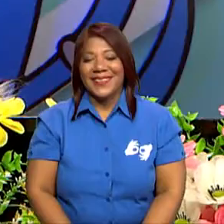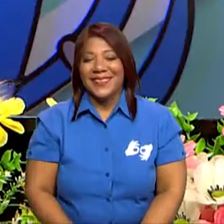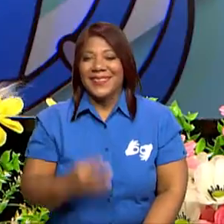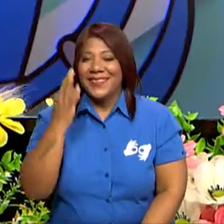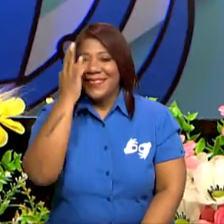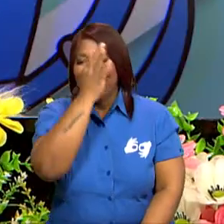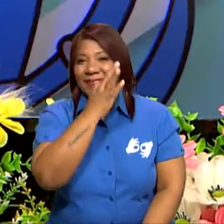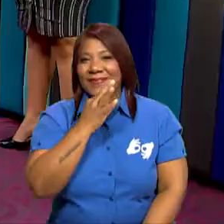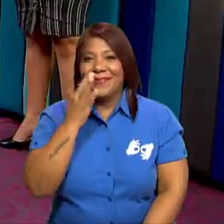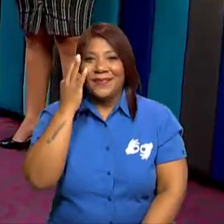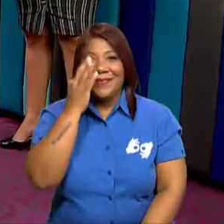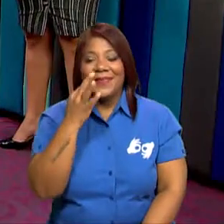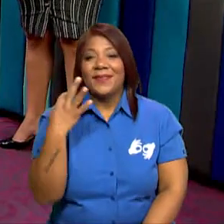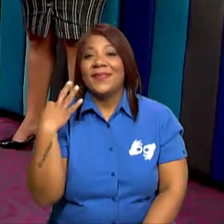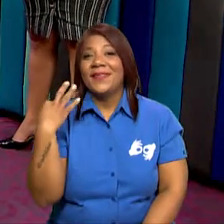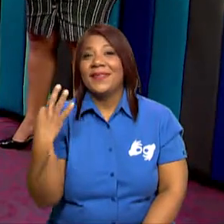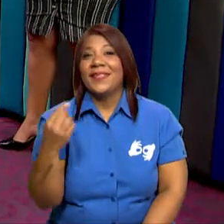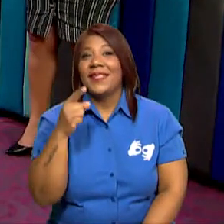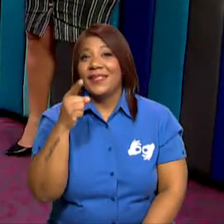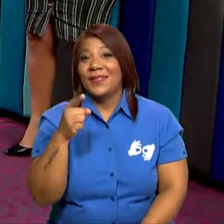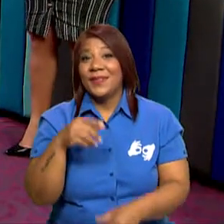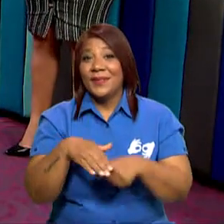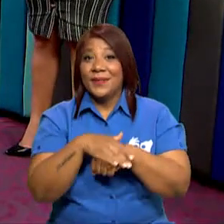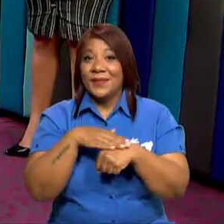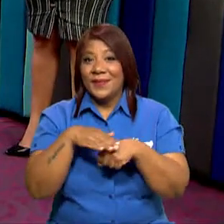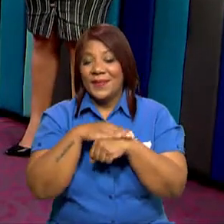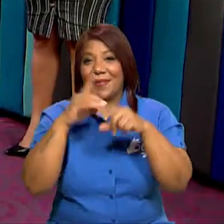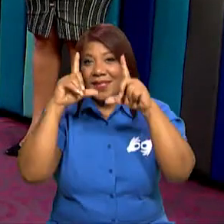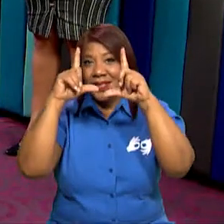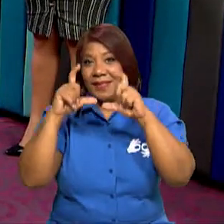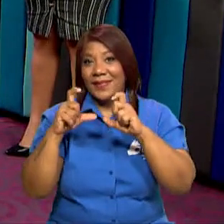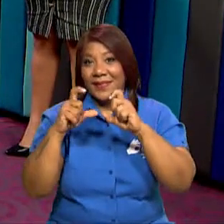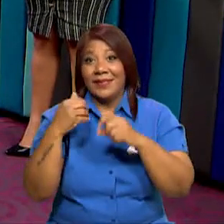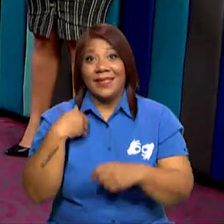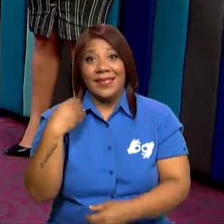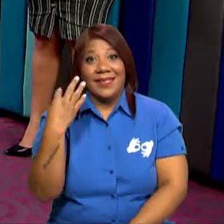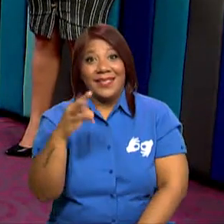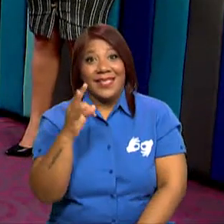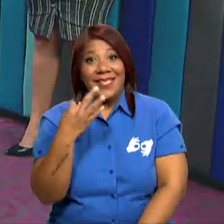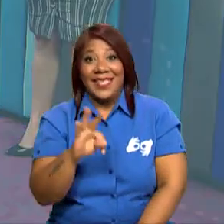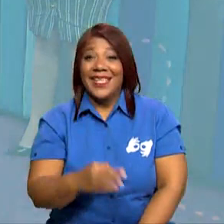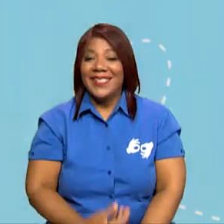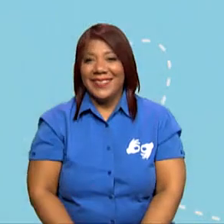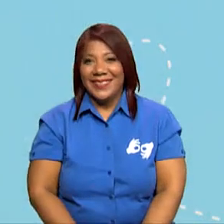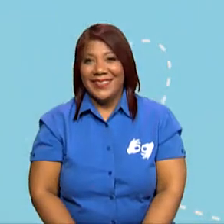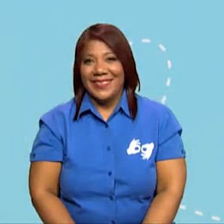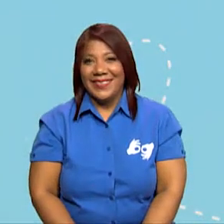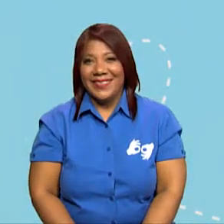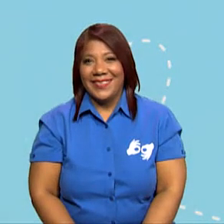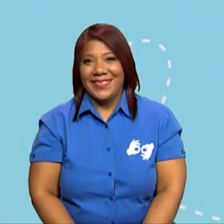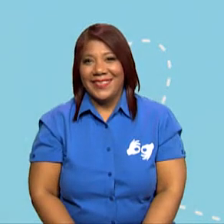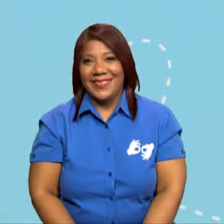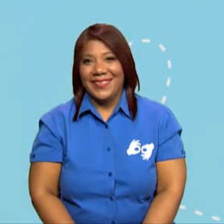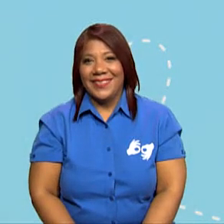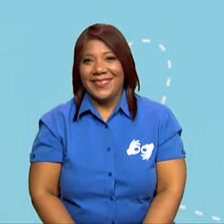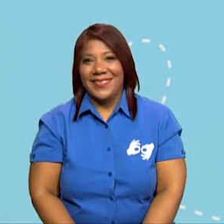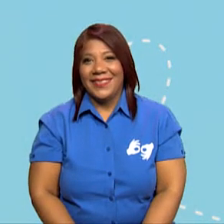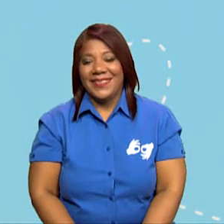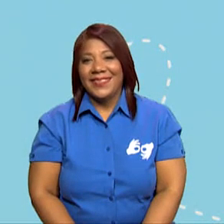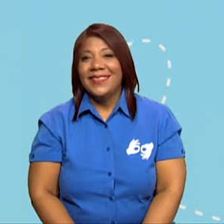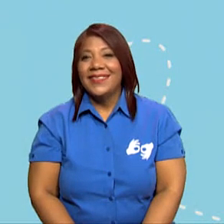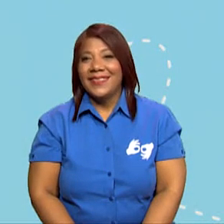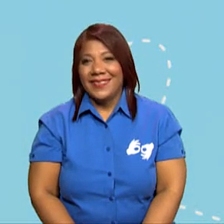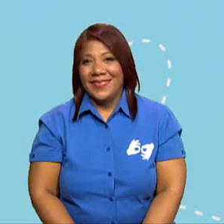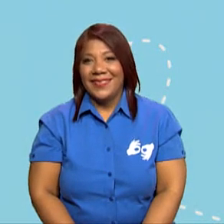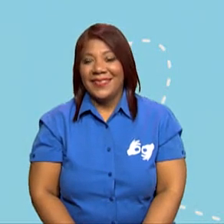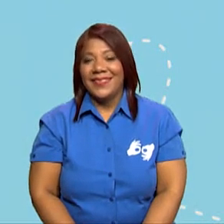Fluffy. Invitamos a los chicos a que le tomen una captura de pantalla al boleto de salida para que puedan desarrollarlo. Ahí está. Hay